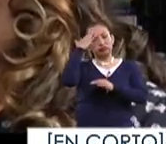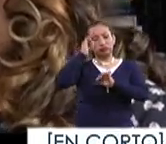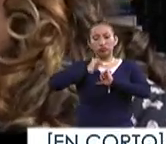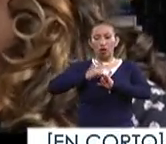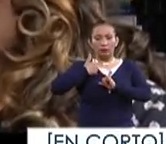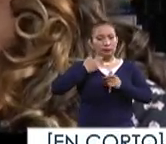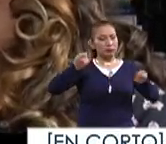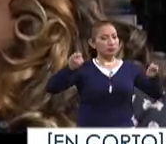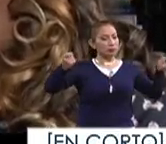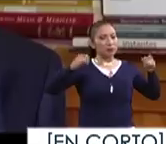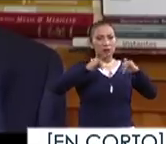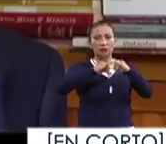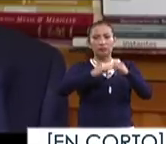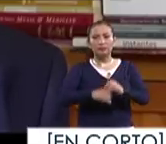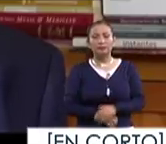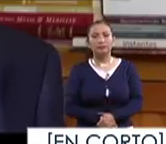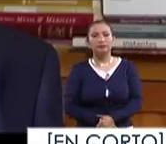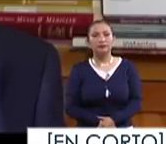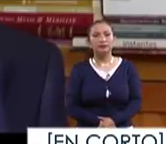de instituciones?